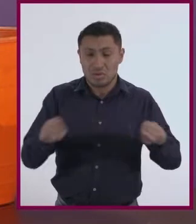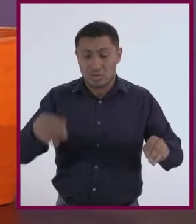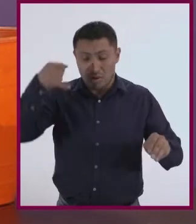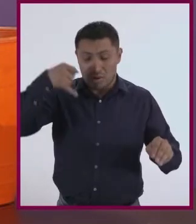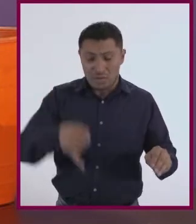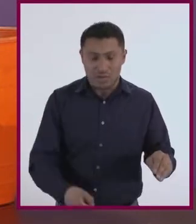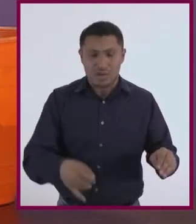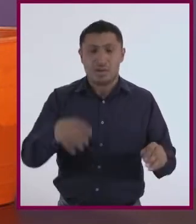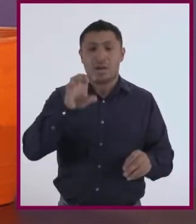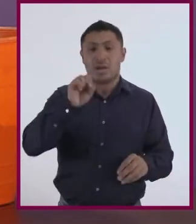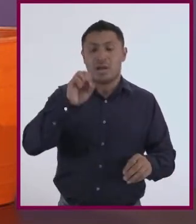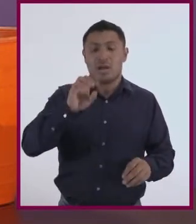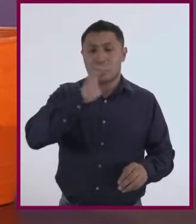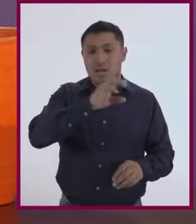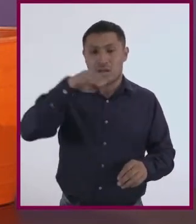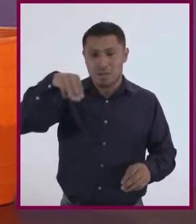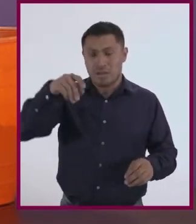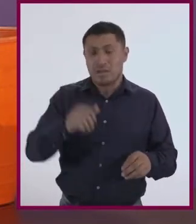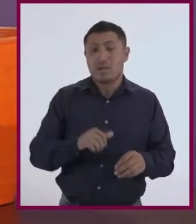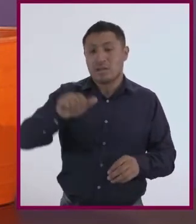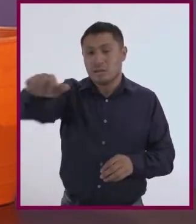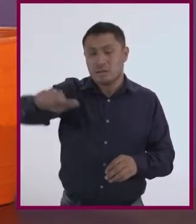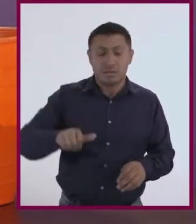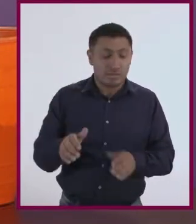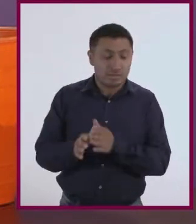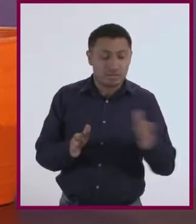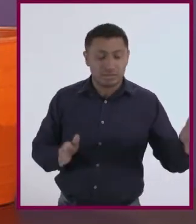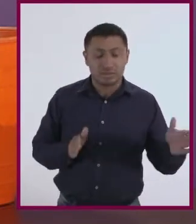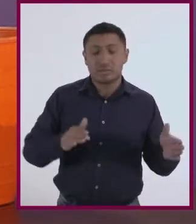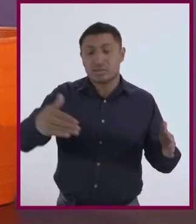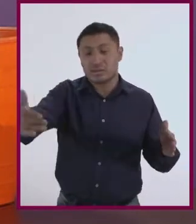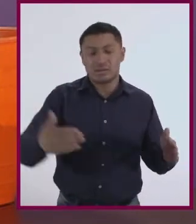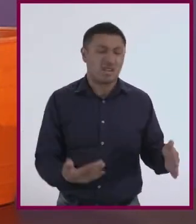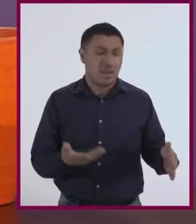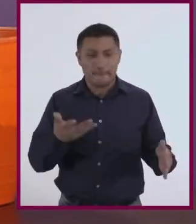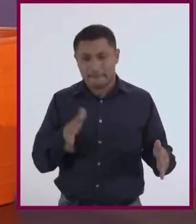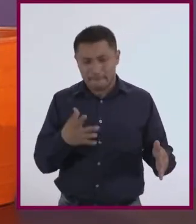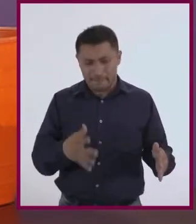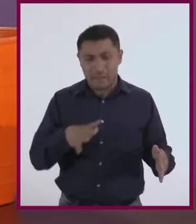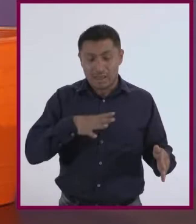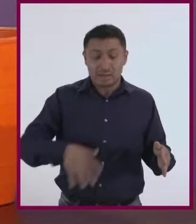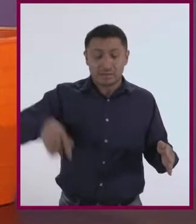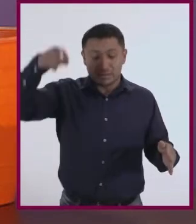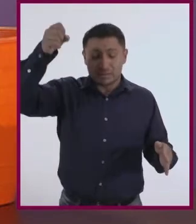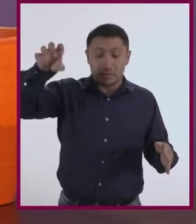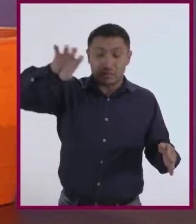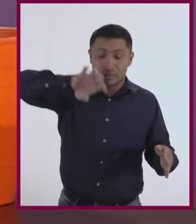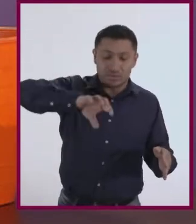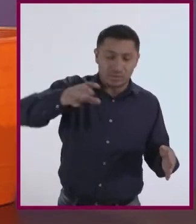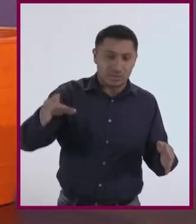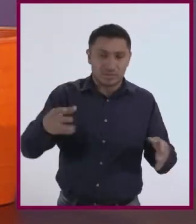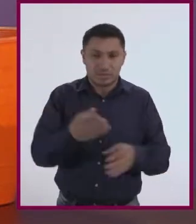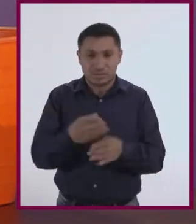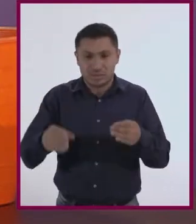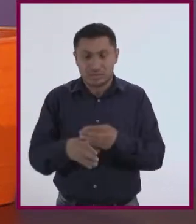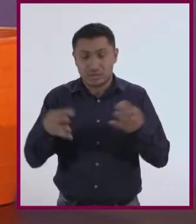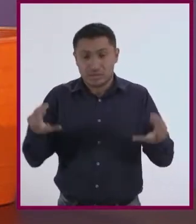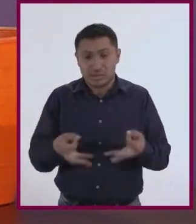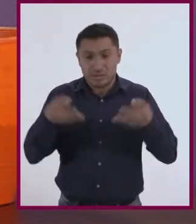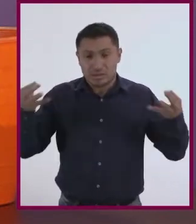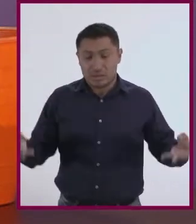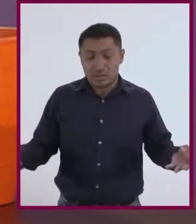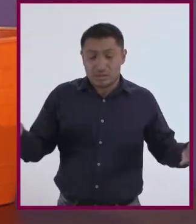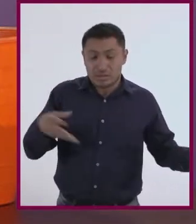de profundidad por 60 centímetros a cada lado, aproximadamente. Ahí viertes tus residuos y regresa a la tierra para cerrarlo.